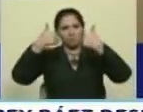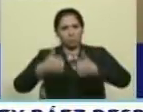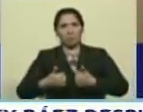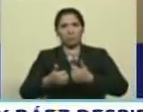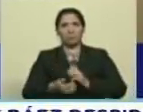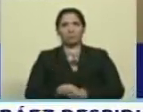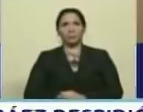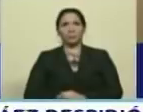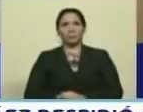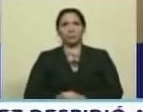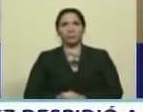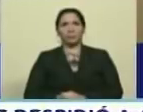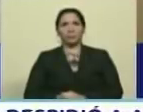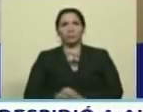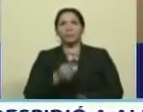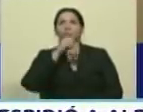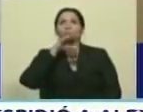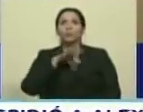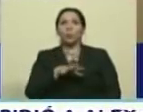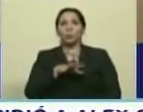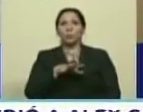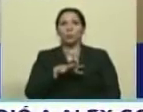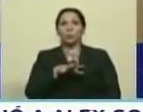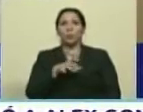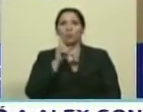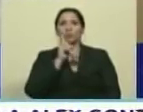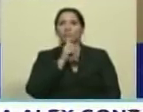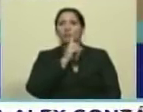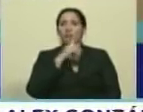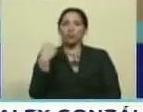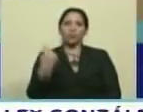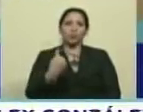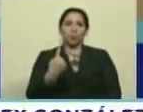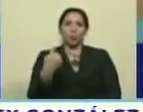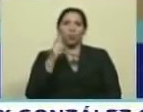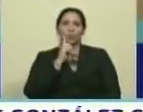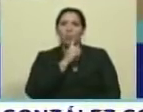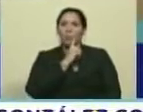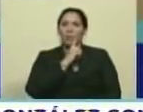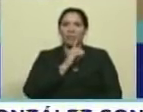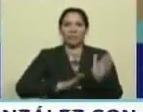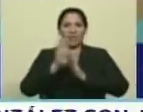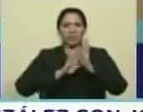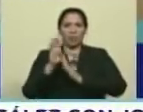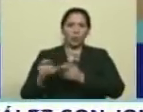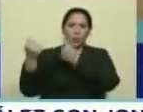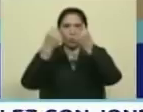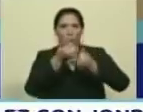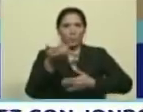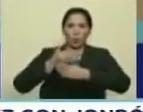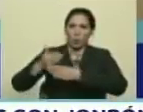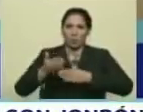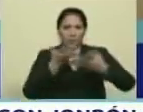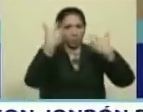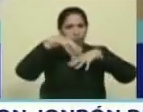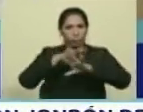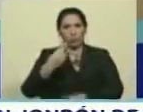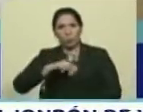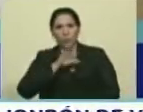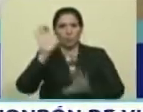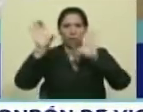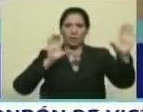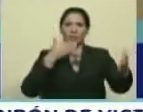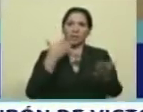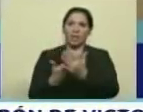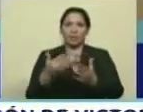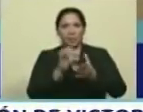marque un hito. Y el hito tenga un solo nombre, el desarrollo económico compartido, unitario e integrado de nuestros países. Muchas gracias,